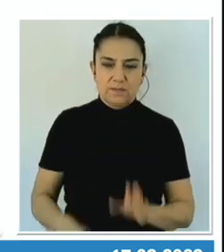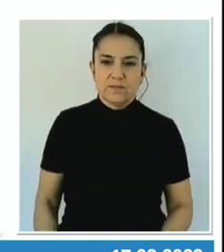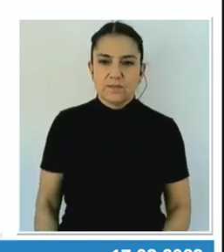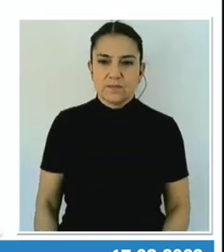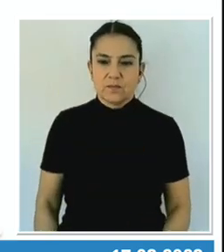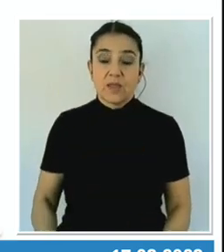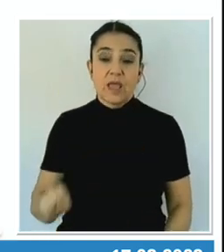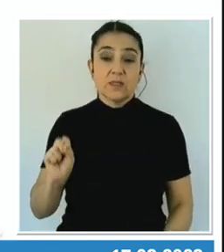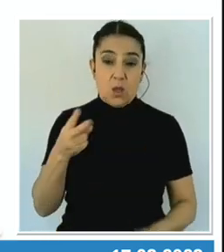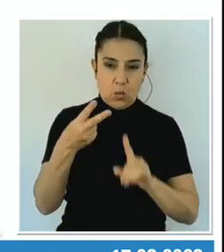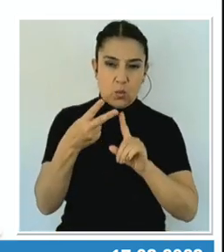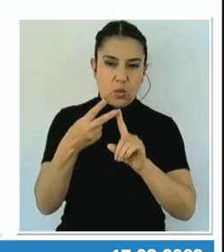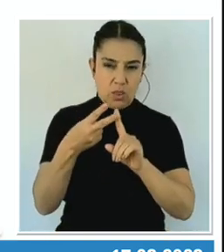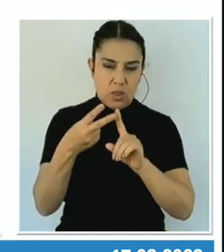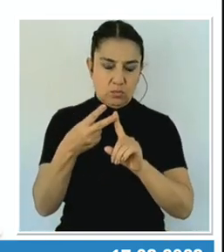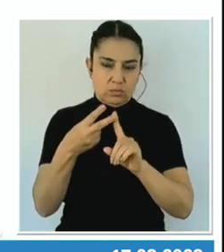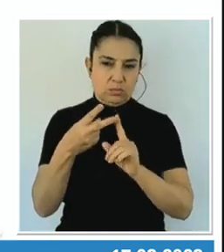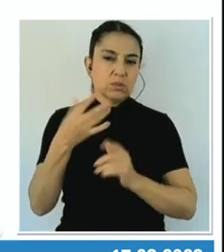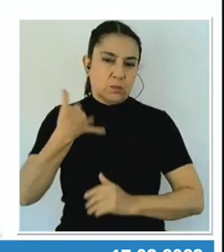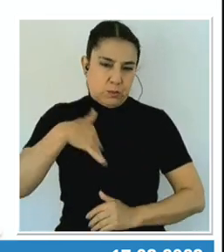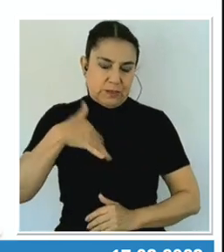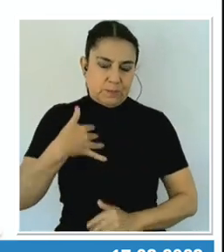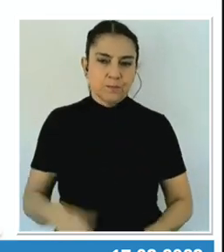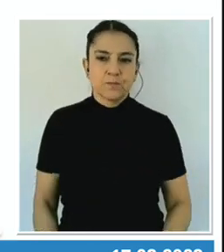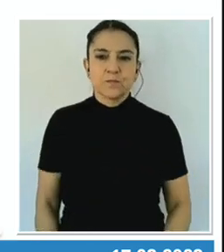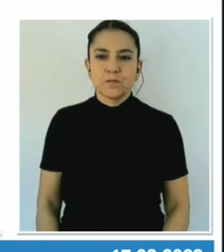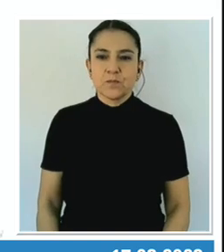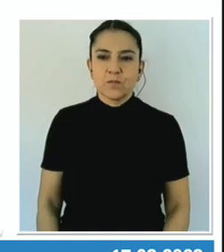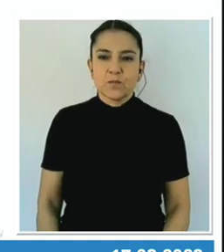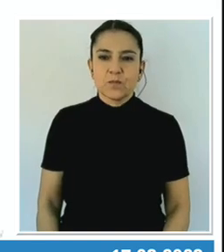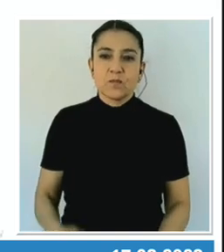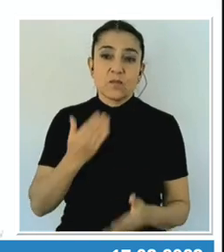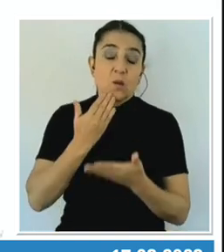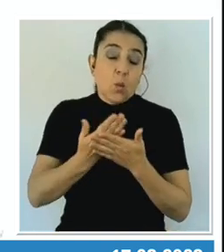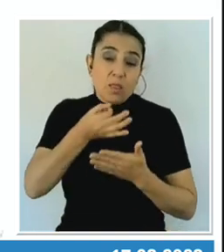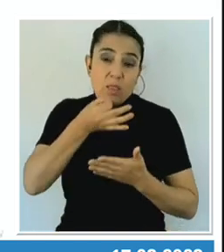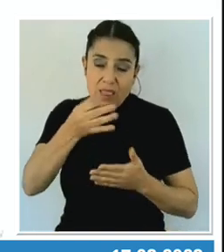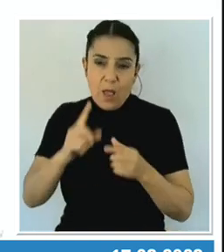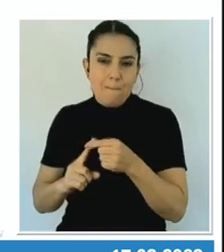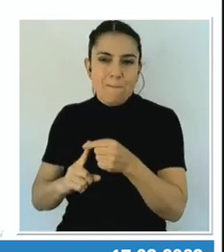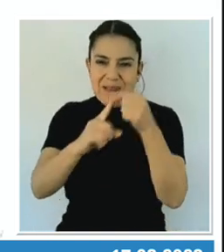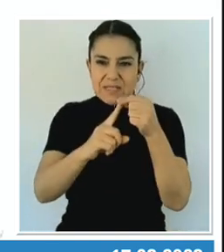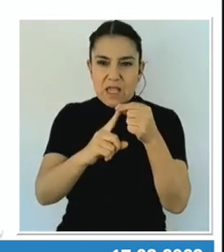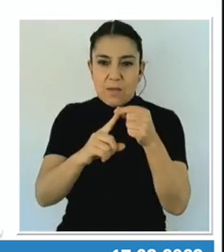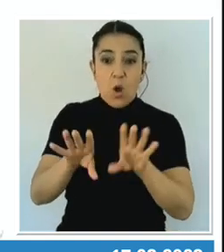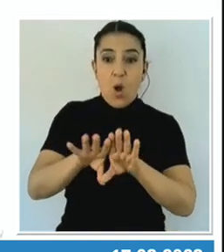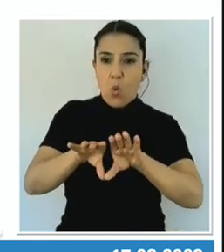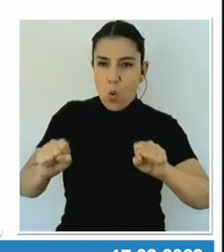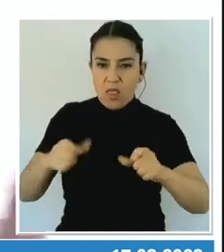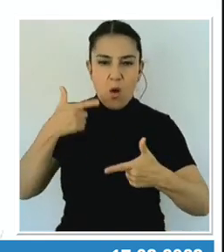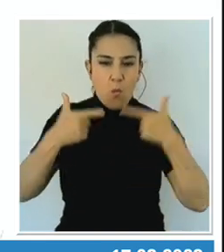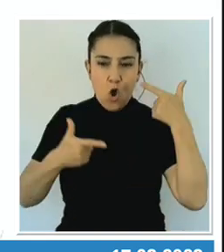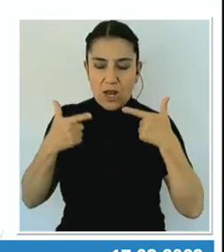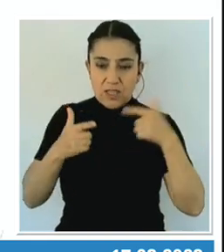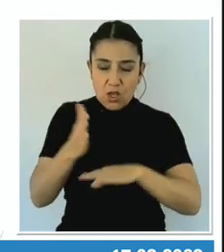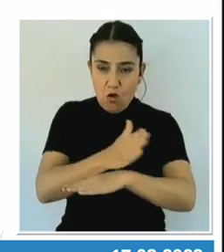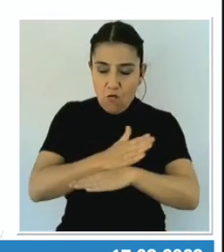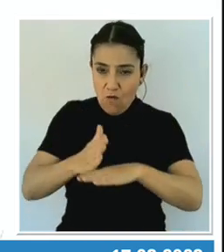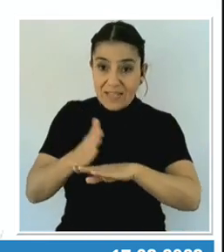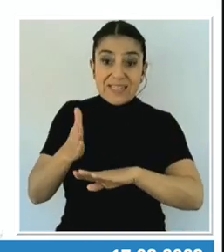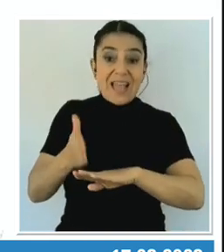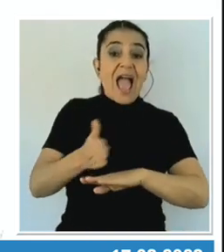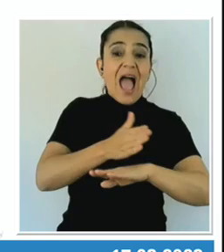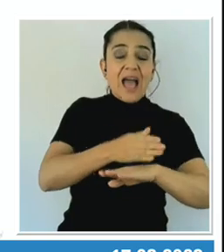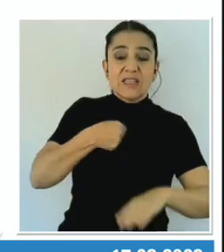me parece relevante. Cuando decimos que los principios son acuerdos políticos básicos, que yo dije que estaba de acuerdo con esa